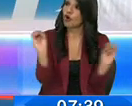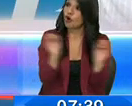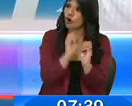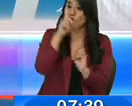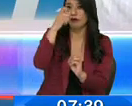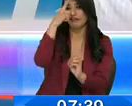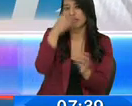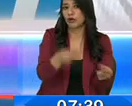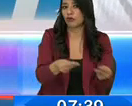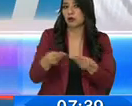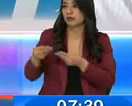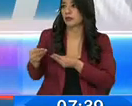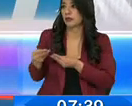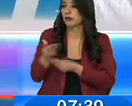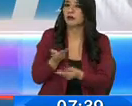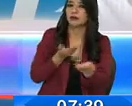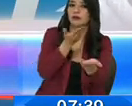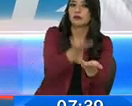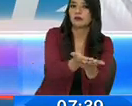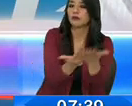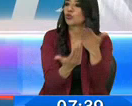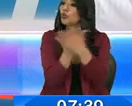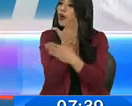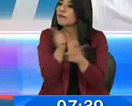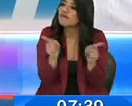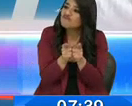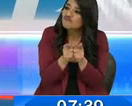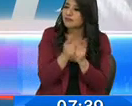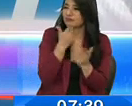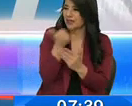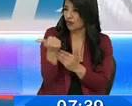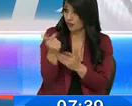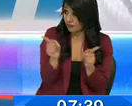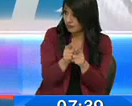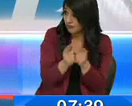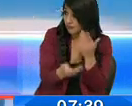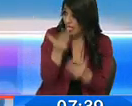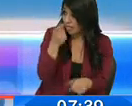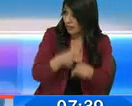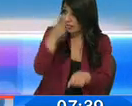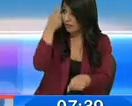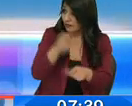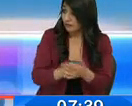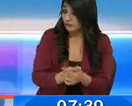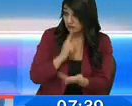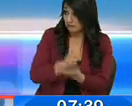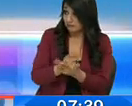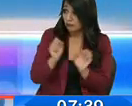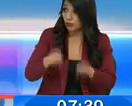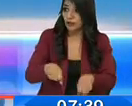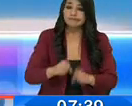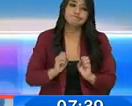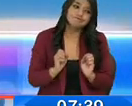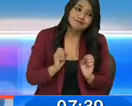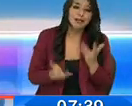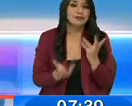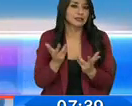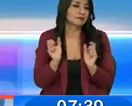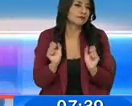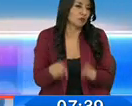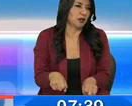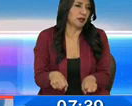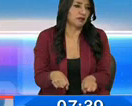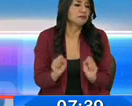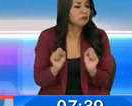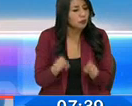Ejecutivo retira este proyecto y envía uno más pequeño, más directo. Bueno, esa sería una aspiración que me parece que puede